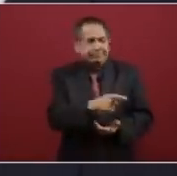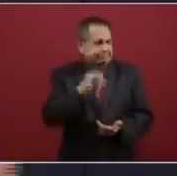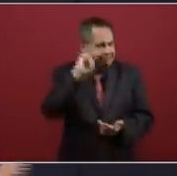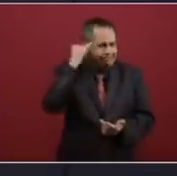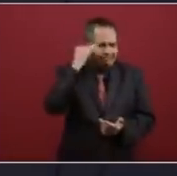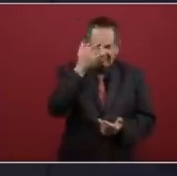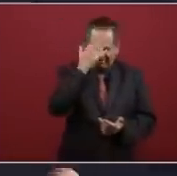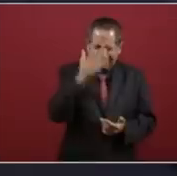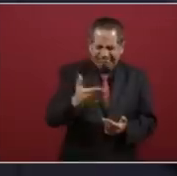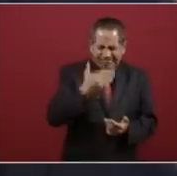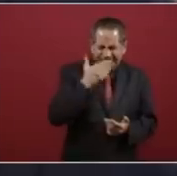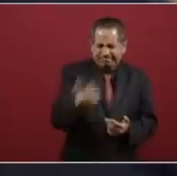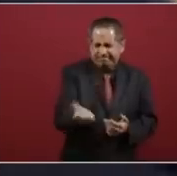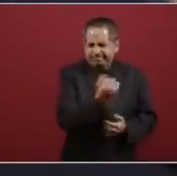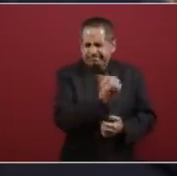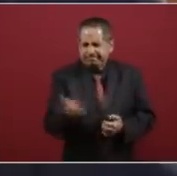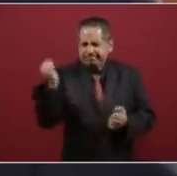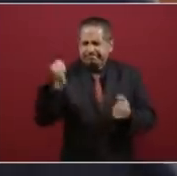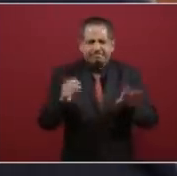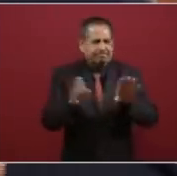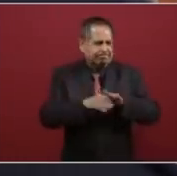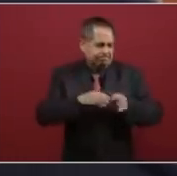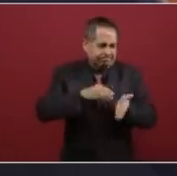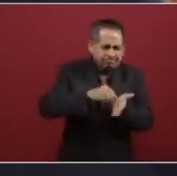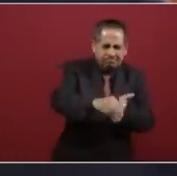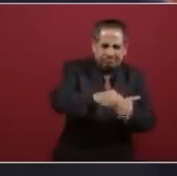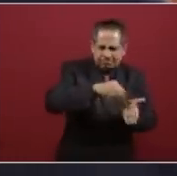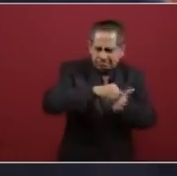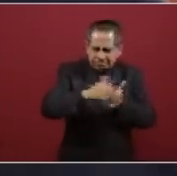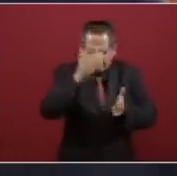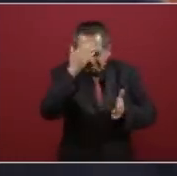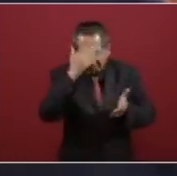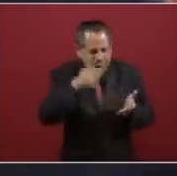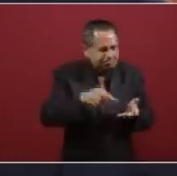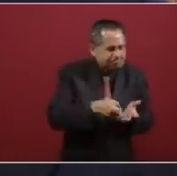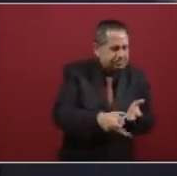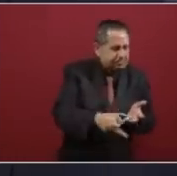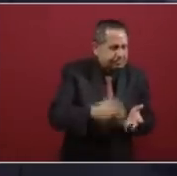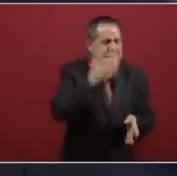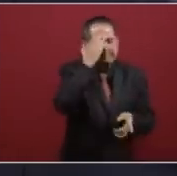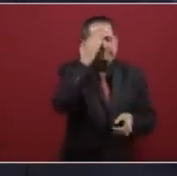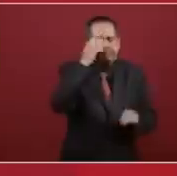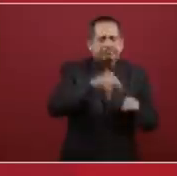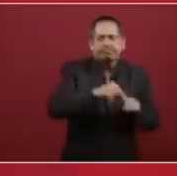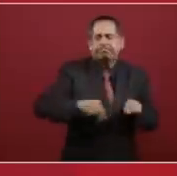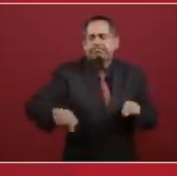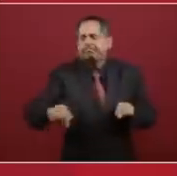más calificados para producir en el campo. Entonces, todo eso